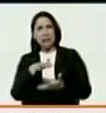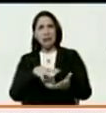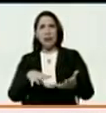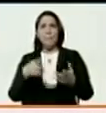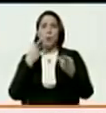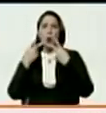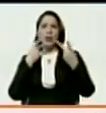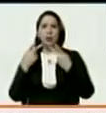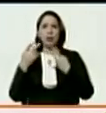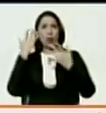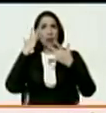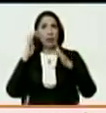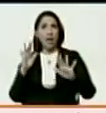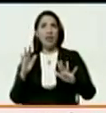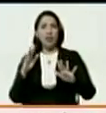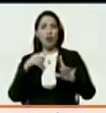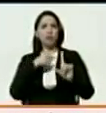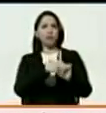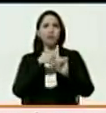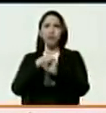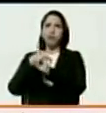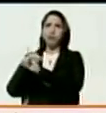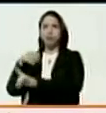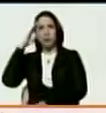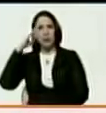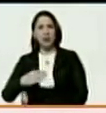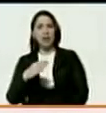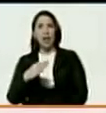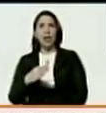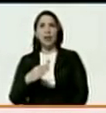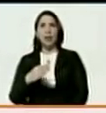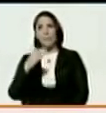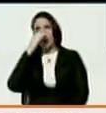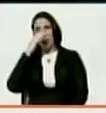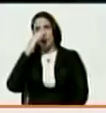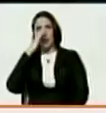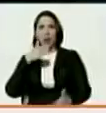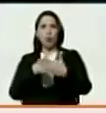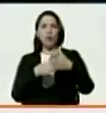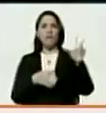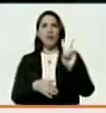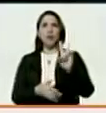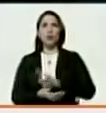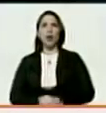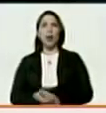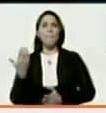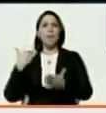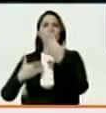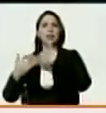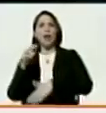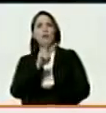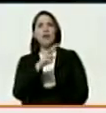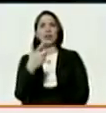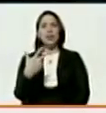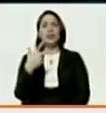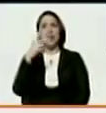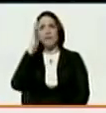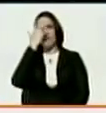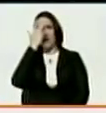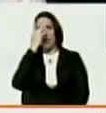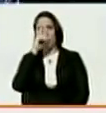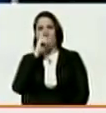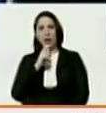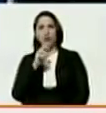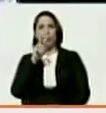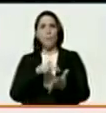de arremetida militar y paramilitar contra Venezuela el pasado 23 de febrero del año